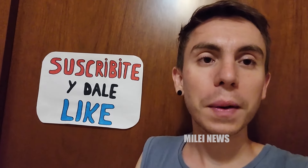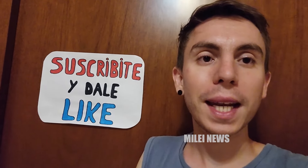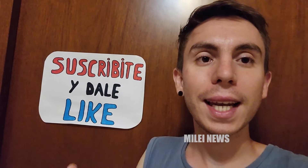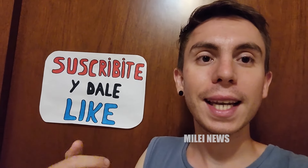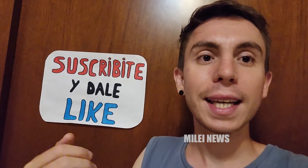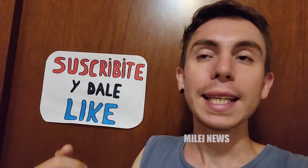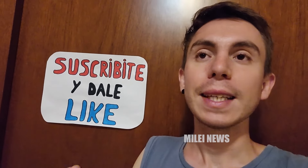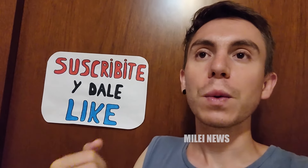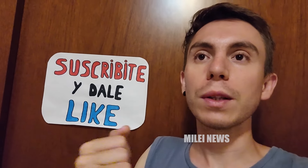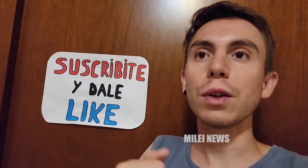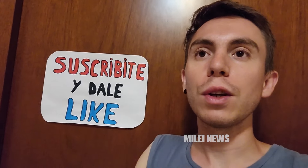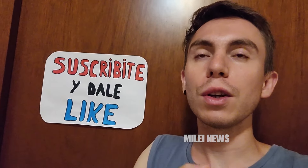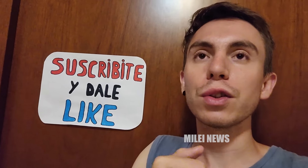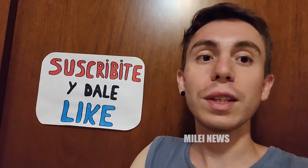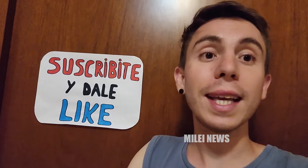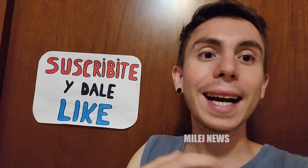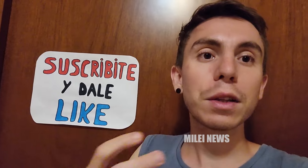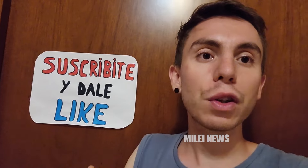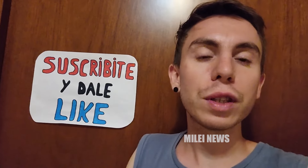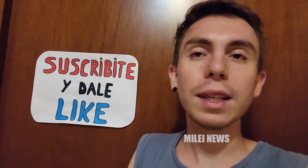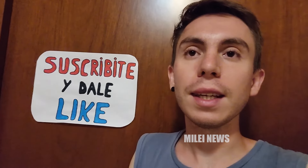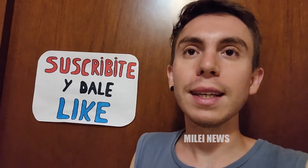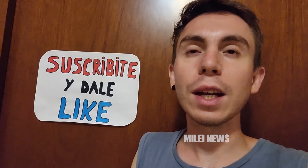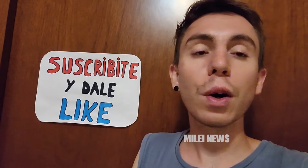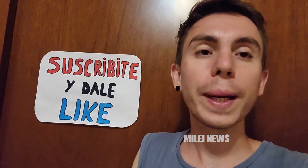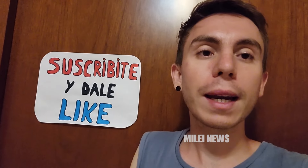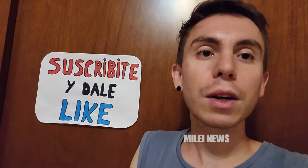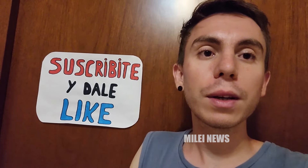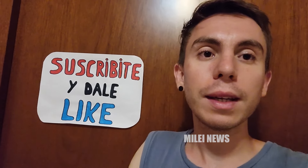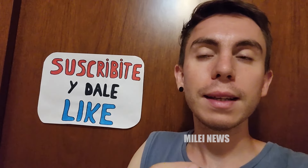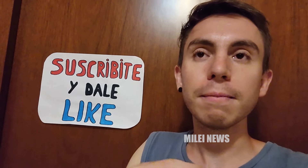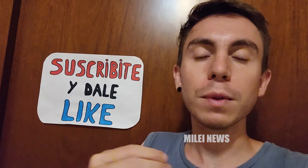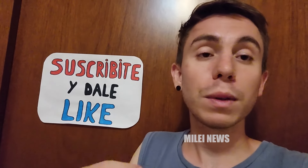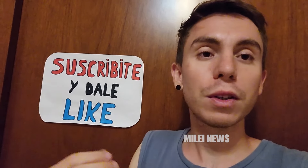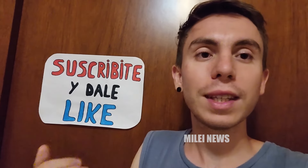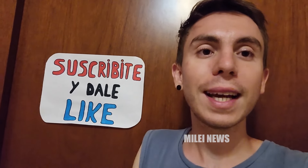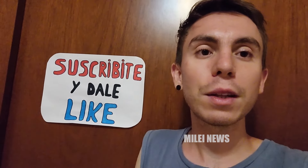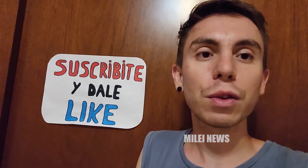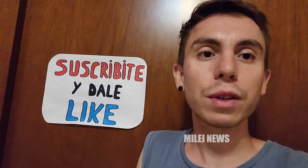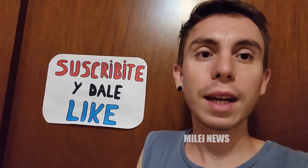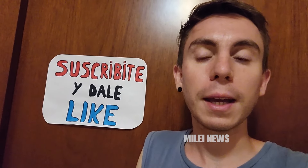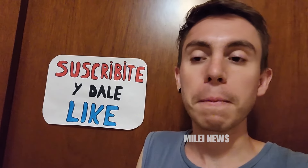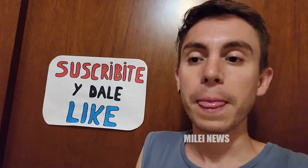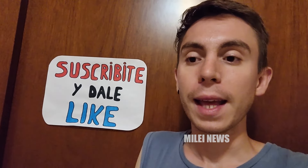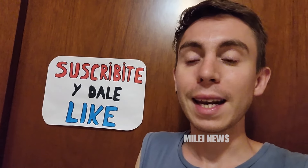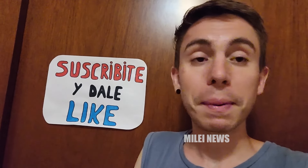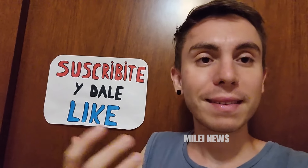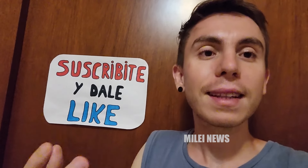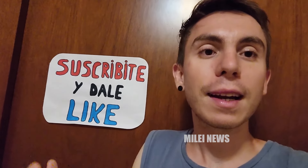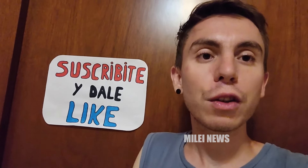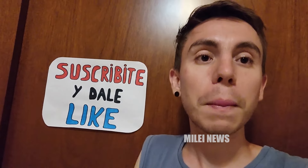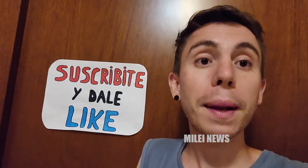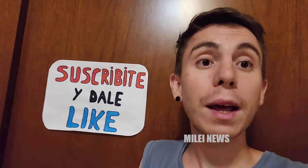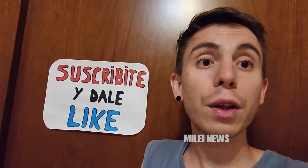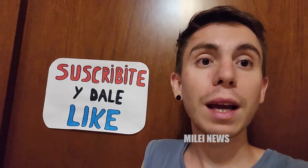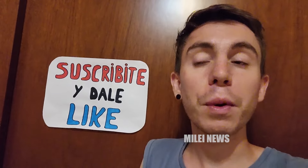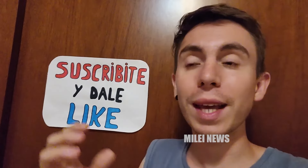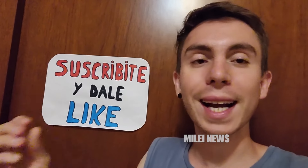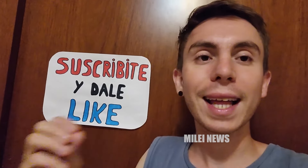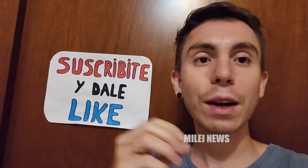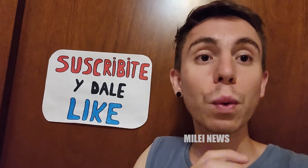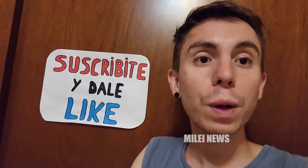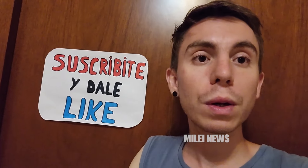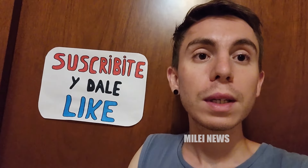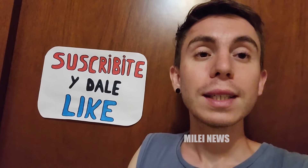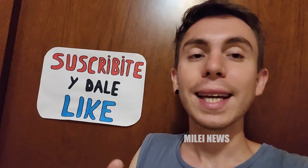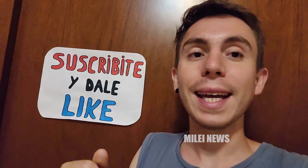que no saben el cuando los sindicatos y el gobierno y los sindicatos que representan a los empleados digamos de